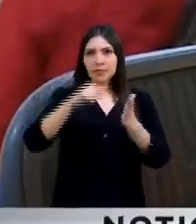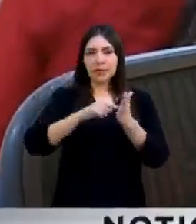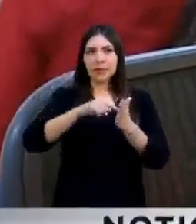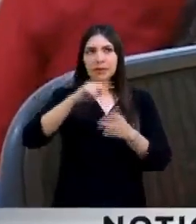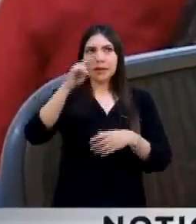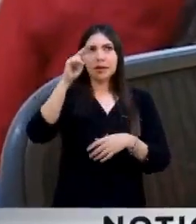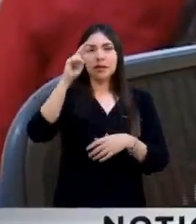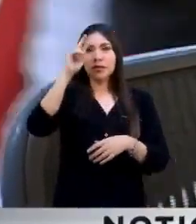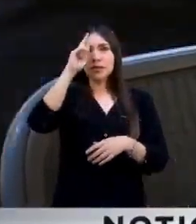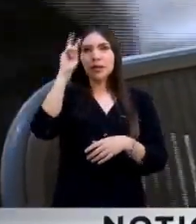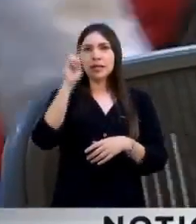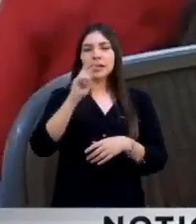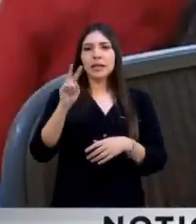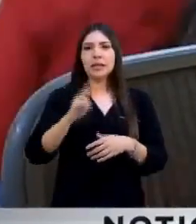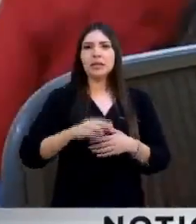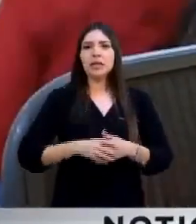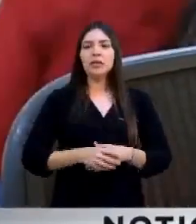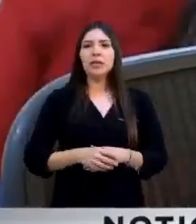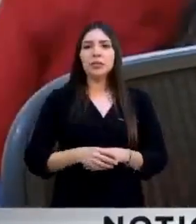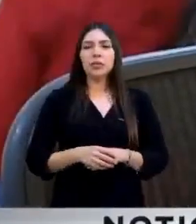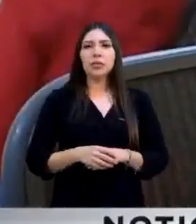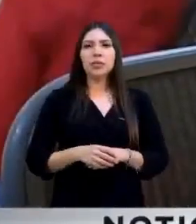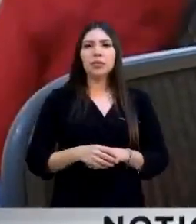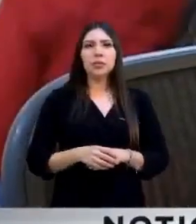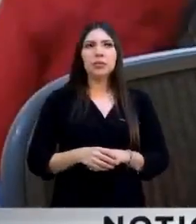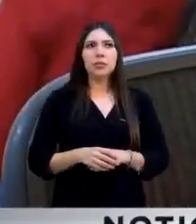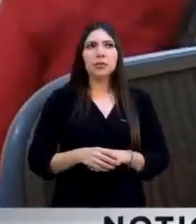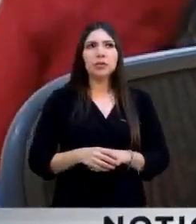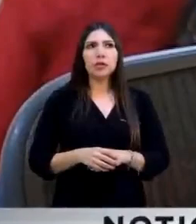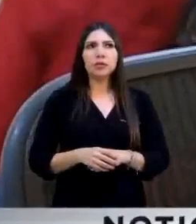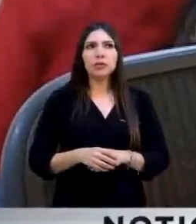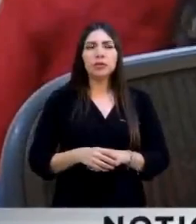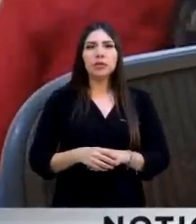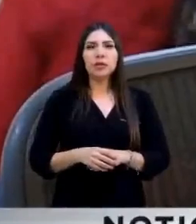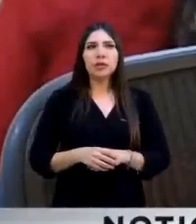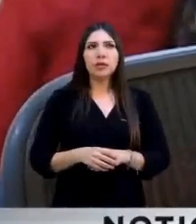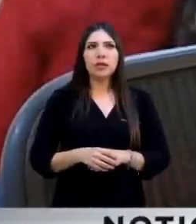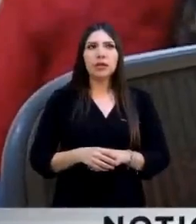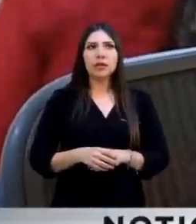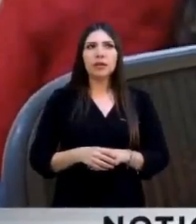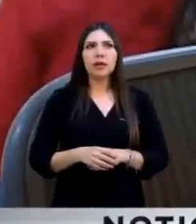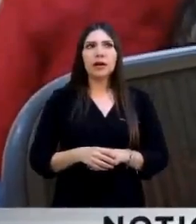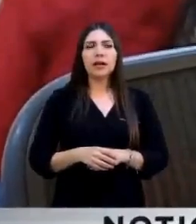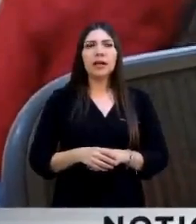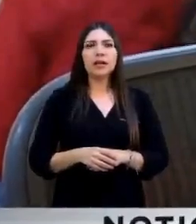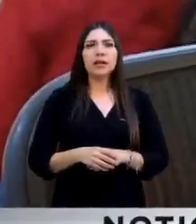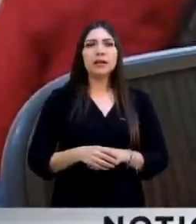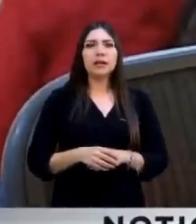la Suprema Corte de Justicia es su politización. Tenemos que entrar esa reforma sin